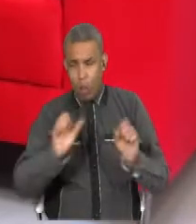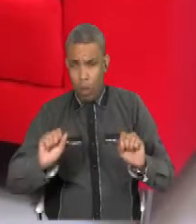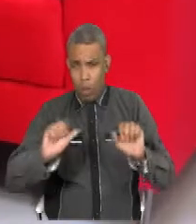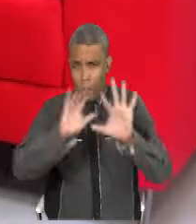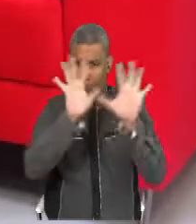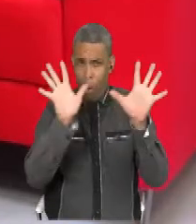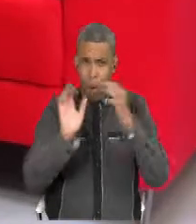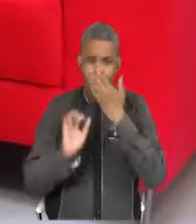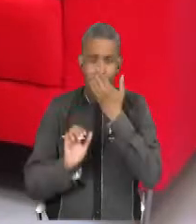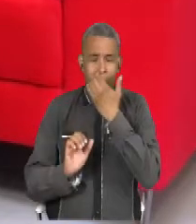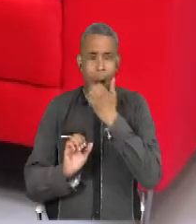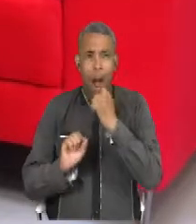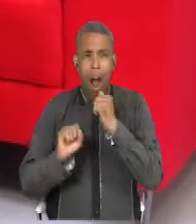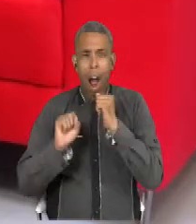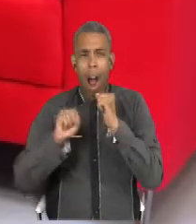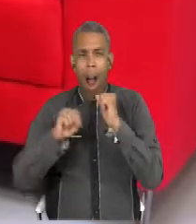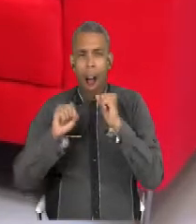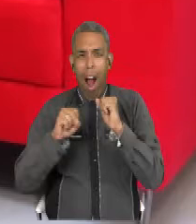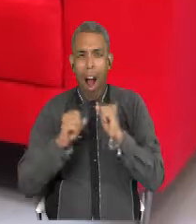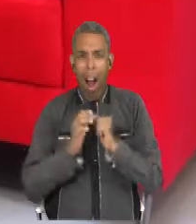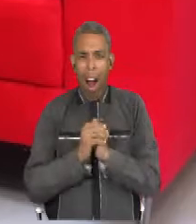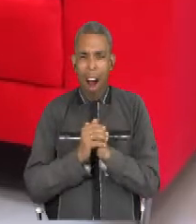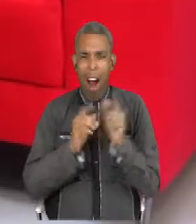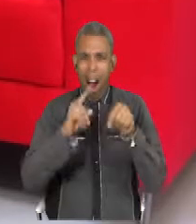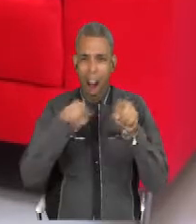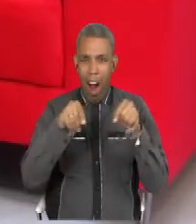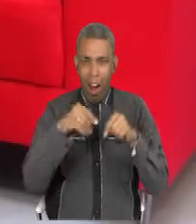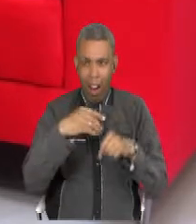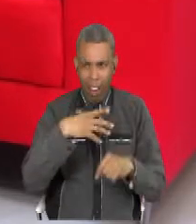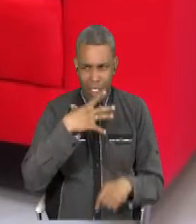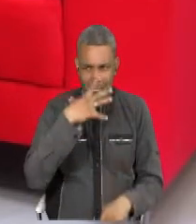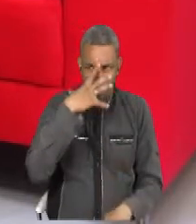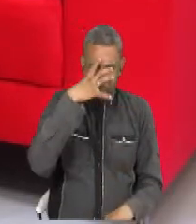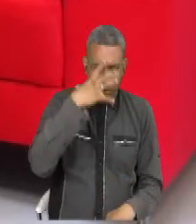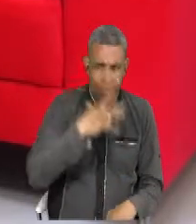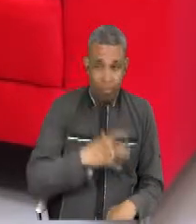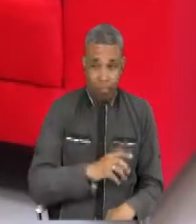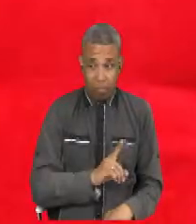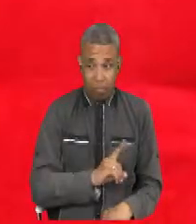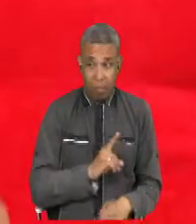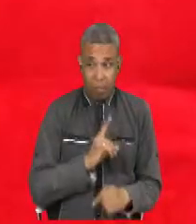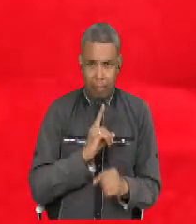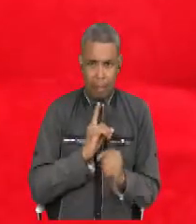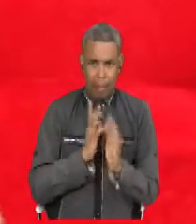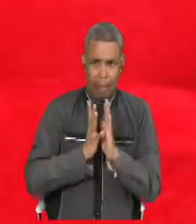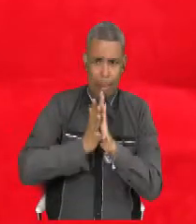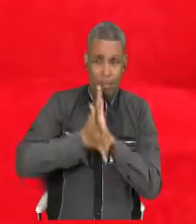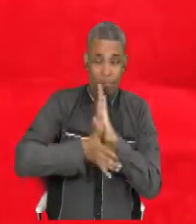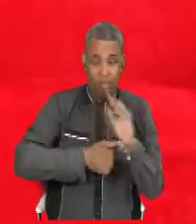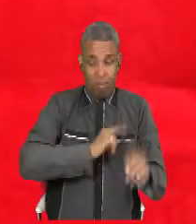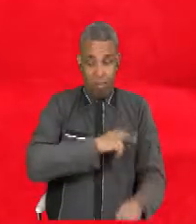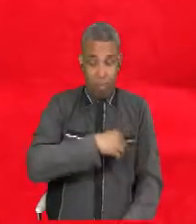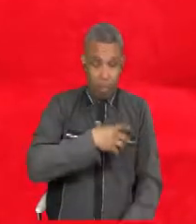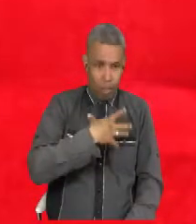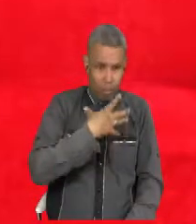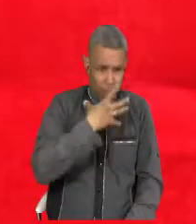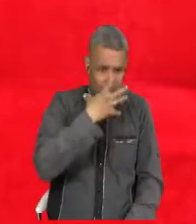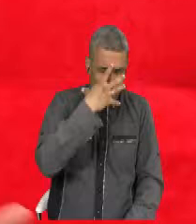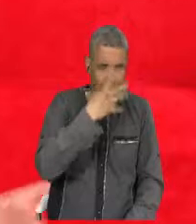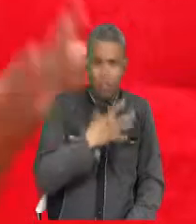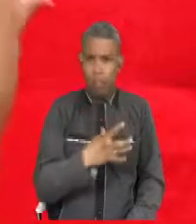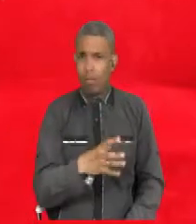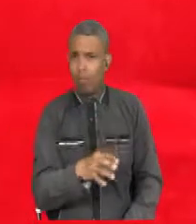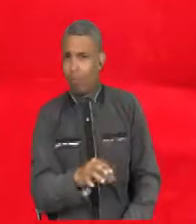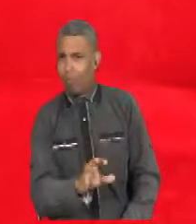sí, este es un tema que tiene mucho tabú. Hay muchas personas que les da miedo, vergüenza. Por eso,